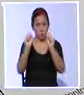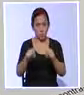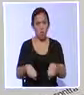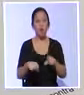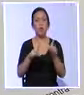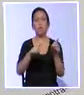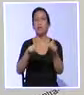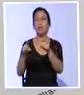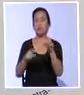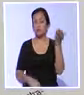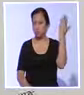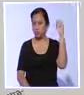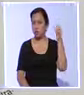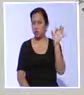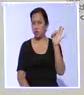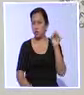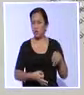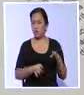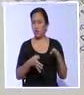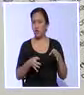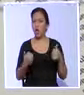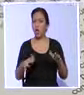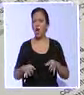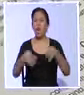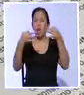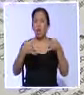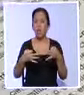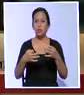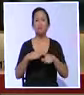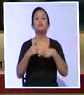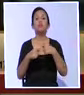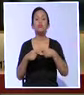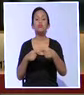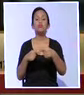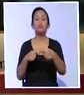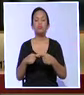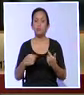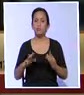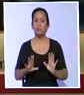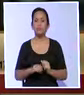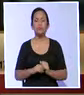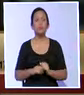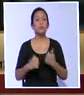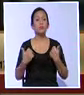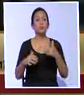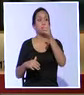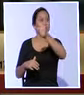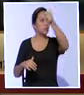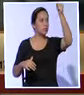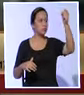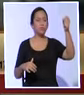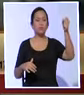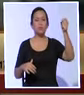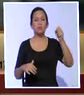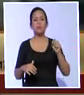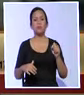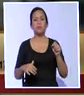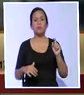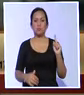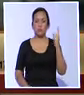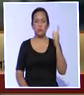consulta popular del 19 de febrero estaría listo en los próximos días donde se llega a la destitución del primer